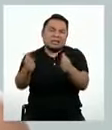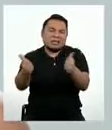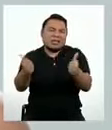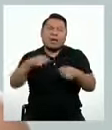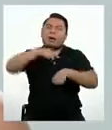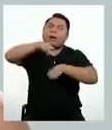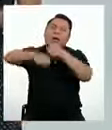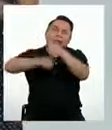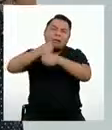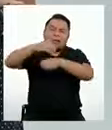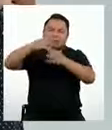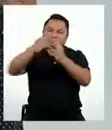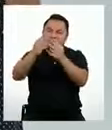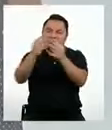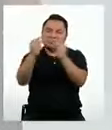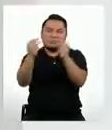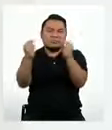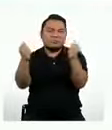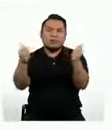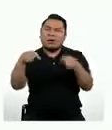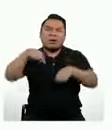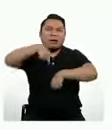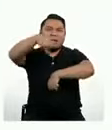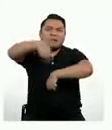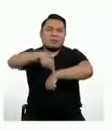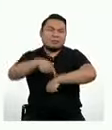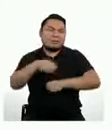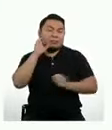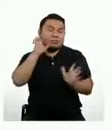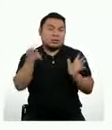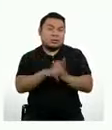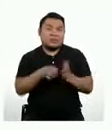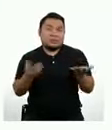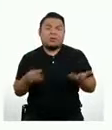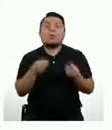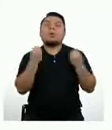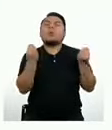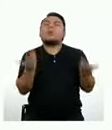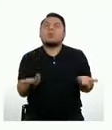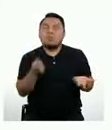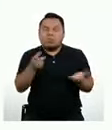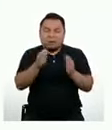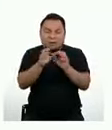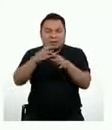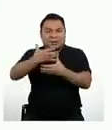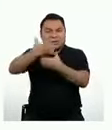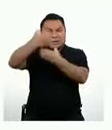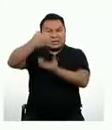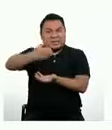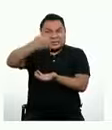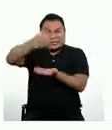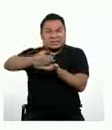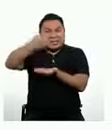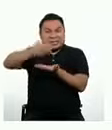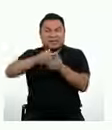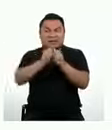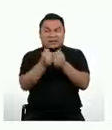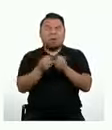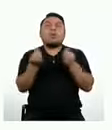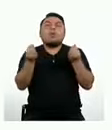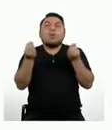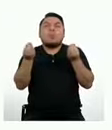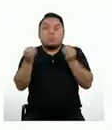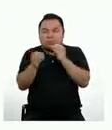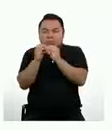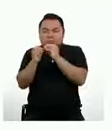en descomponerse? Bueno, imaginemos que podemos ver cómo está conformado el plástico desde muy cerquita.